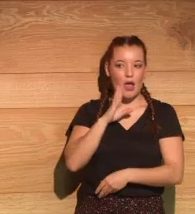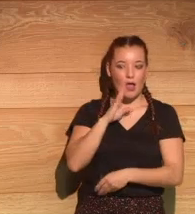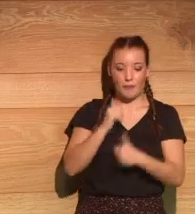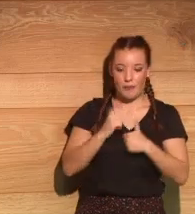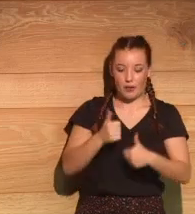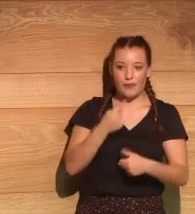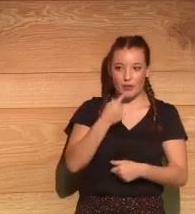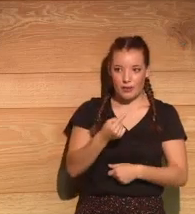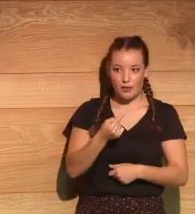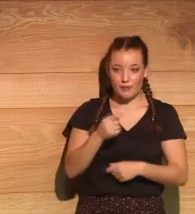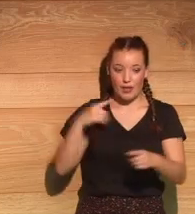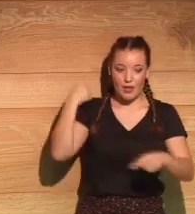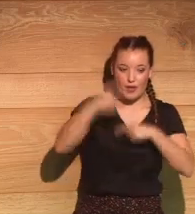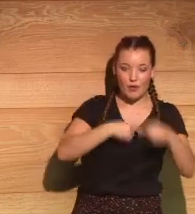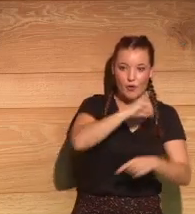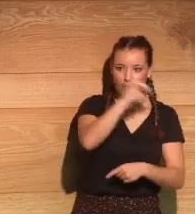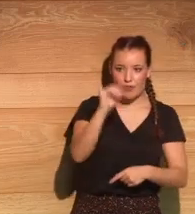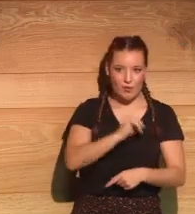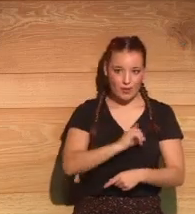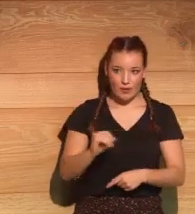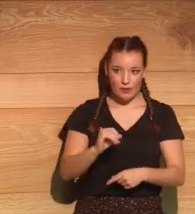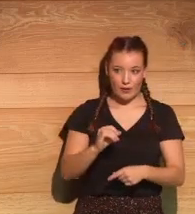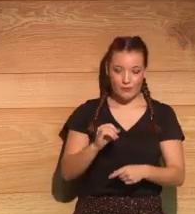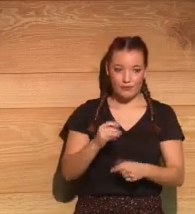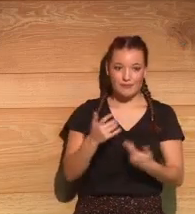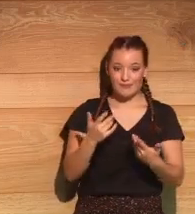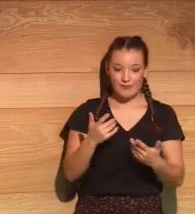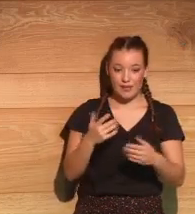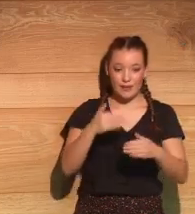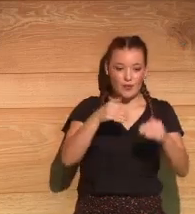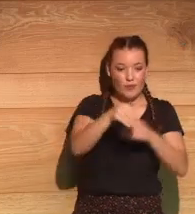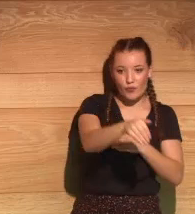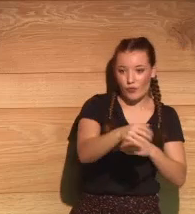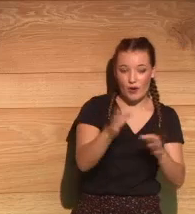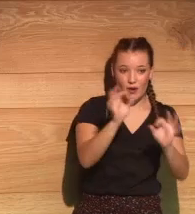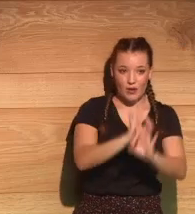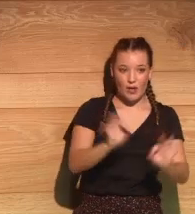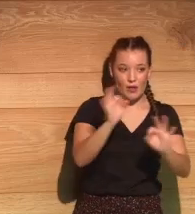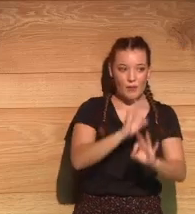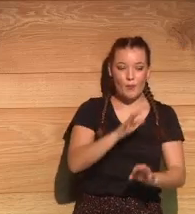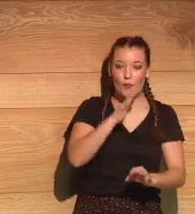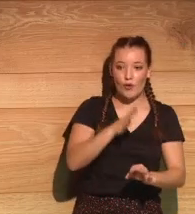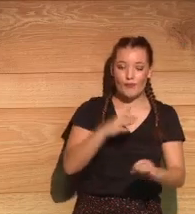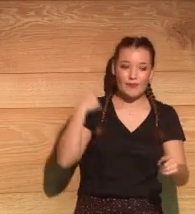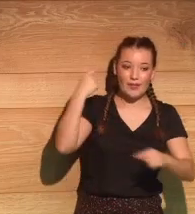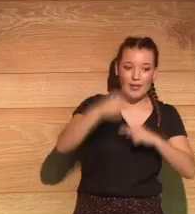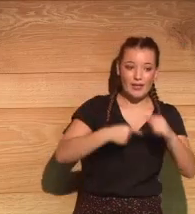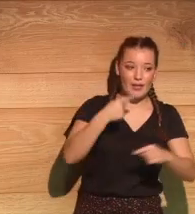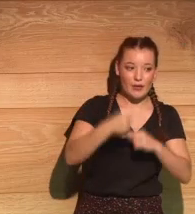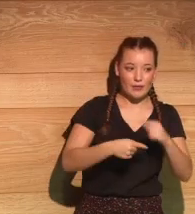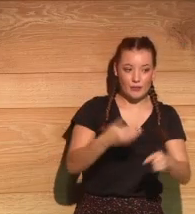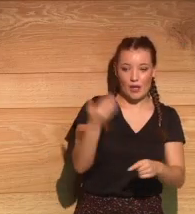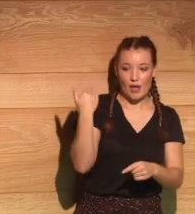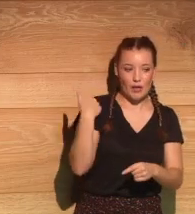sucesivas nada por responsabilidad también de las generaciones precedentes. Bueno, el micro, por